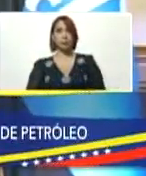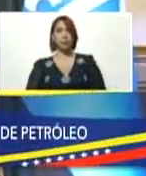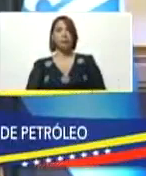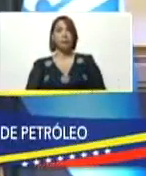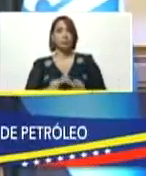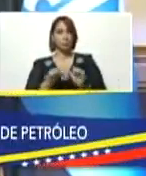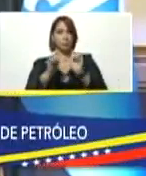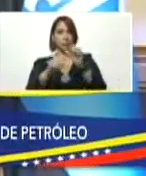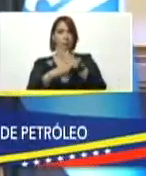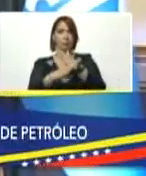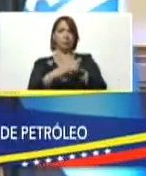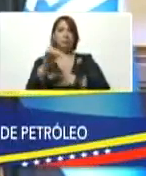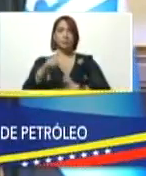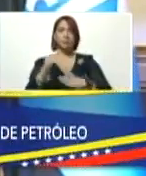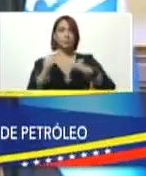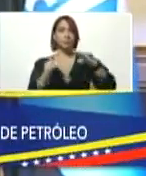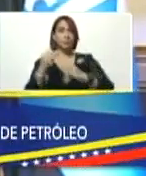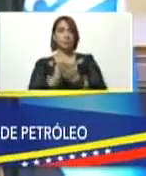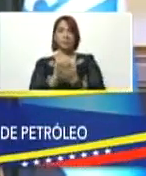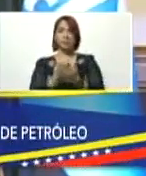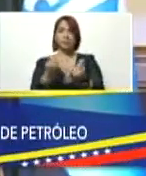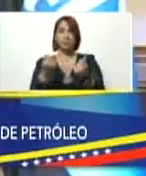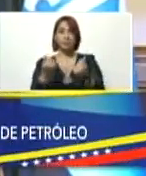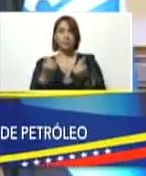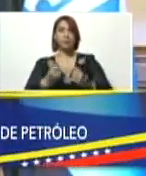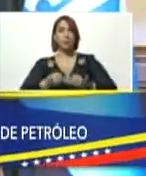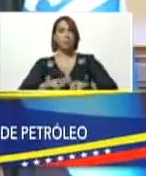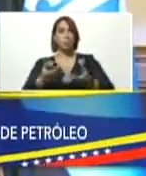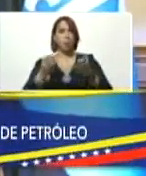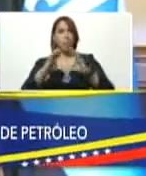petróleo y estabilidad económica y financiera al mundo.